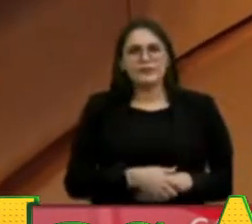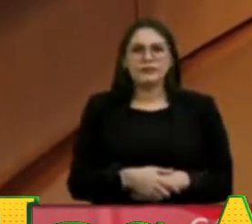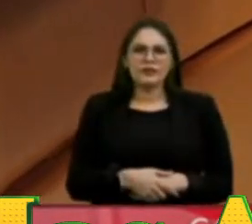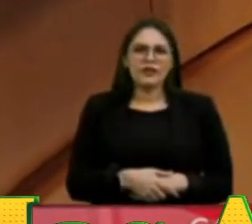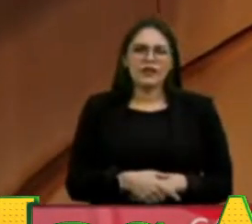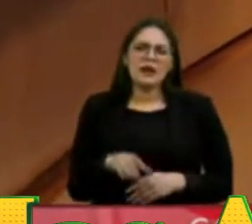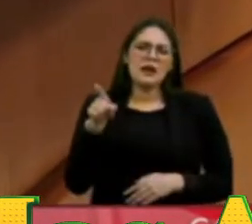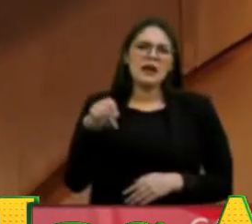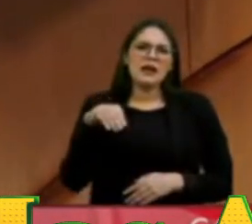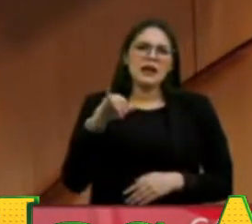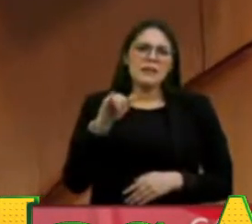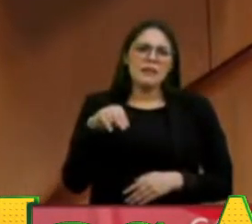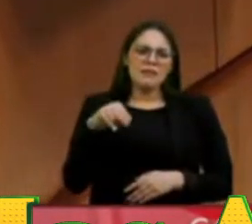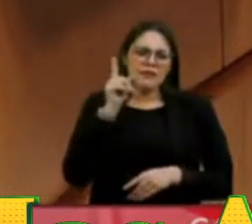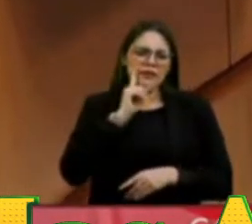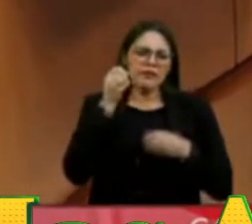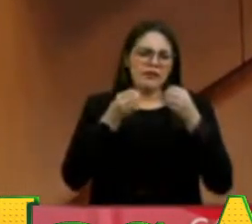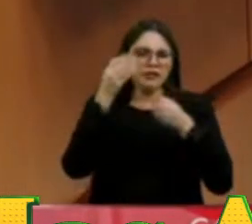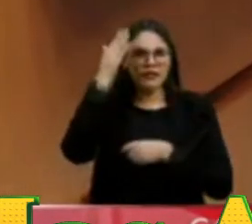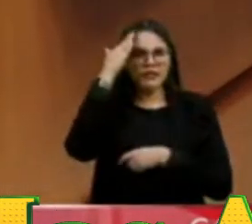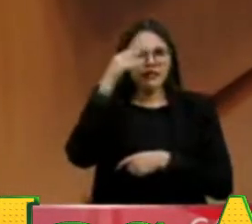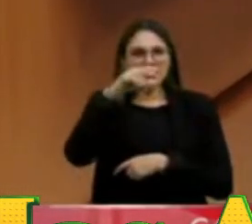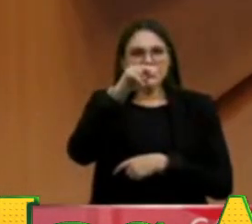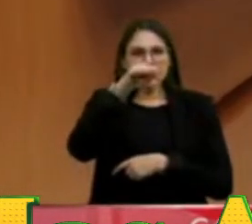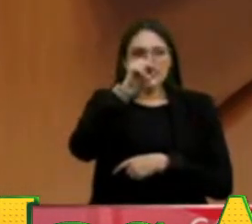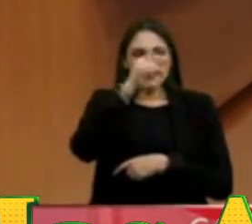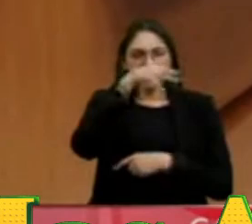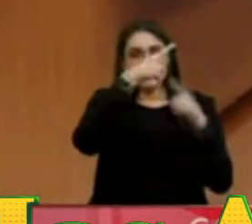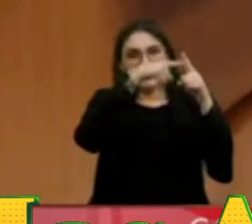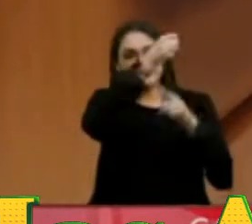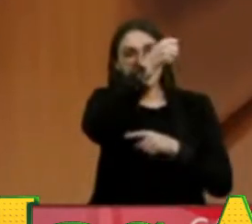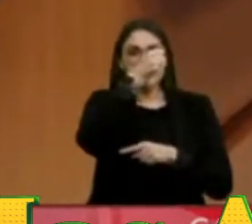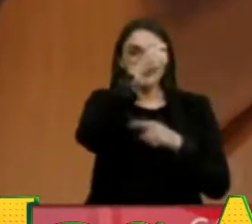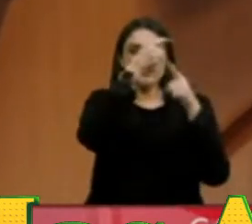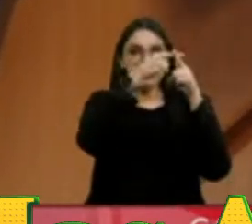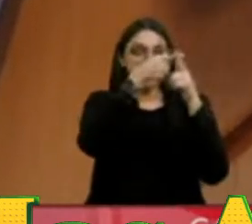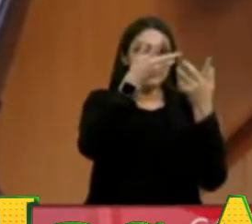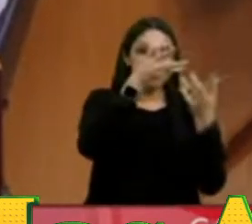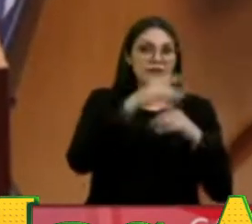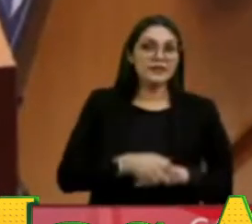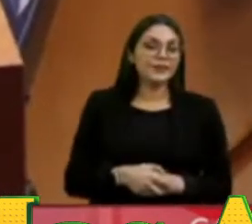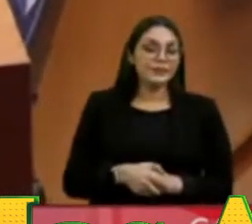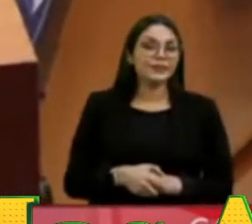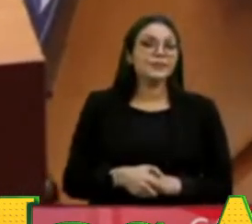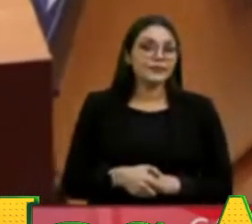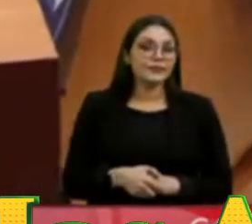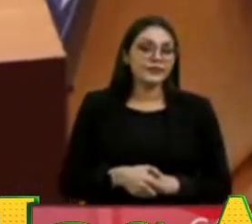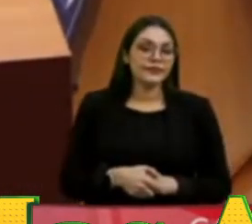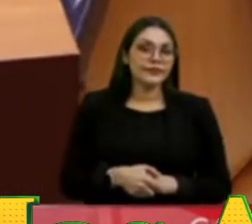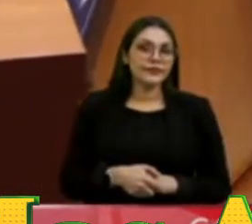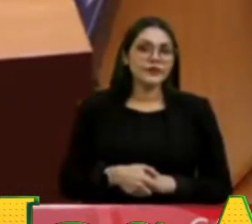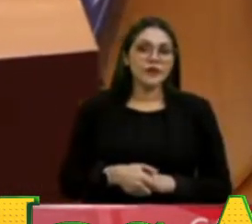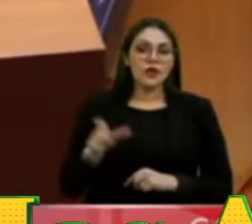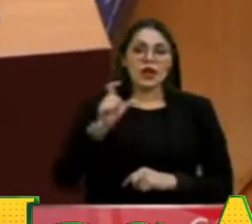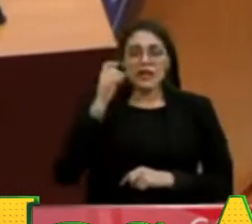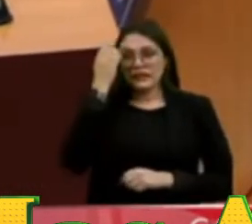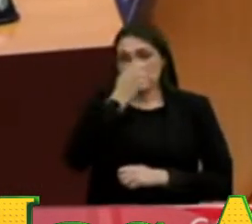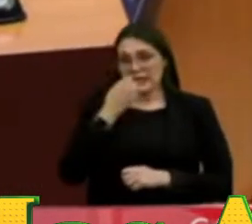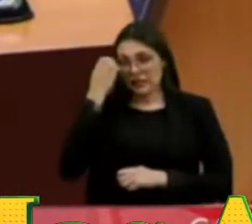ministra Norma Piña? ¿Quién la puso? ¿Quién la propuso? ¿En qué lugar quedó cuando le hicieron el